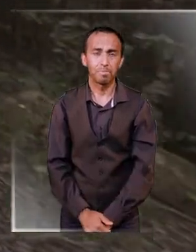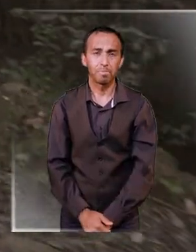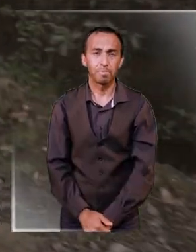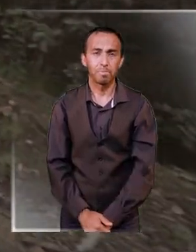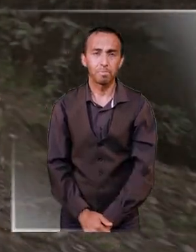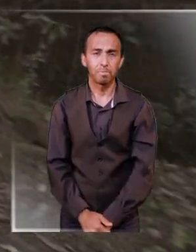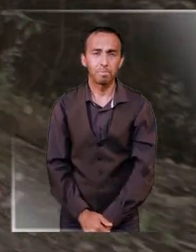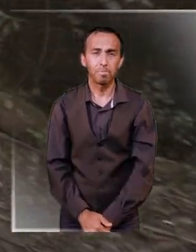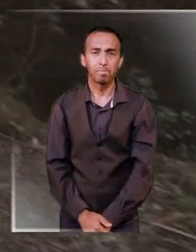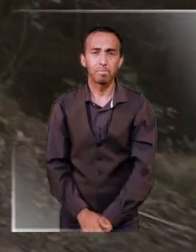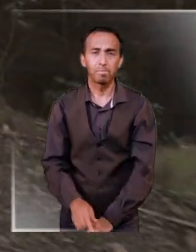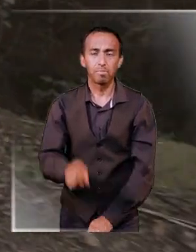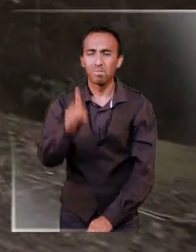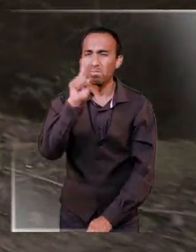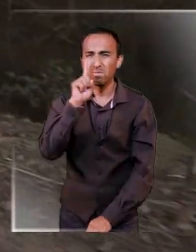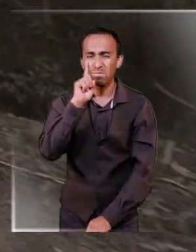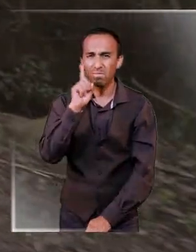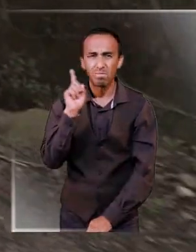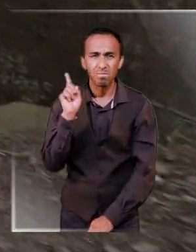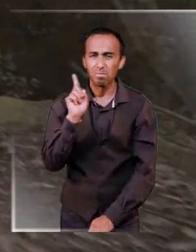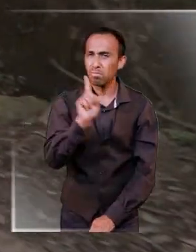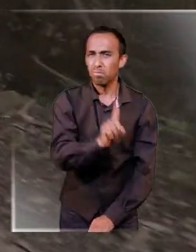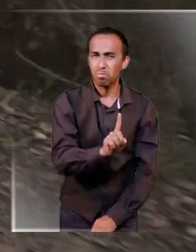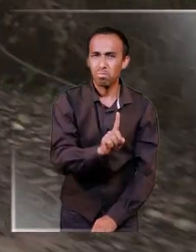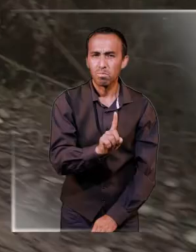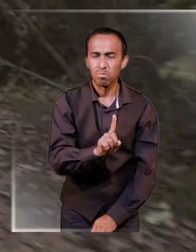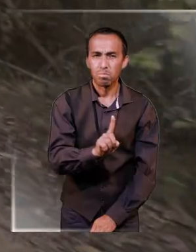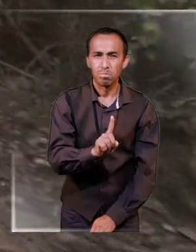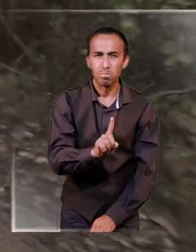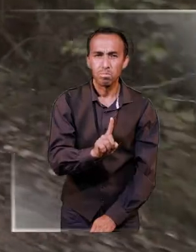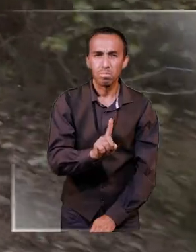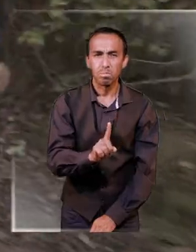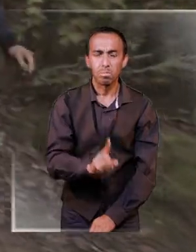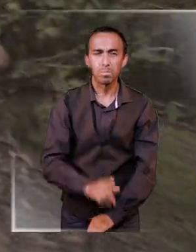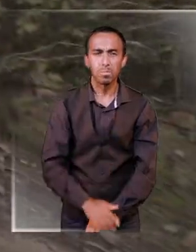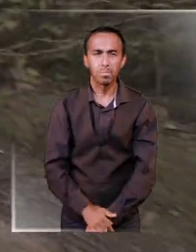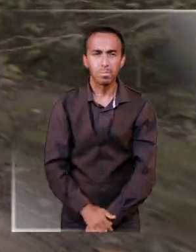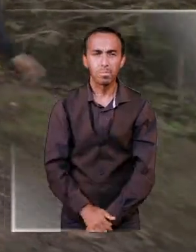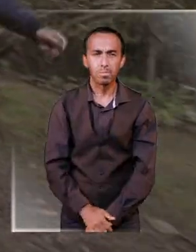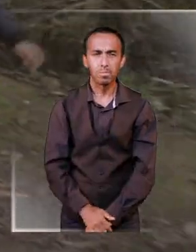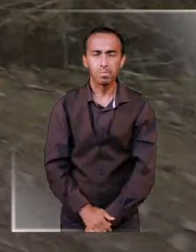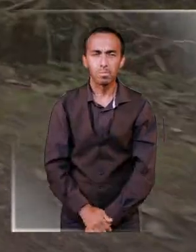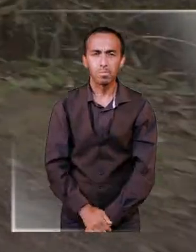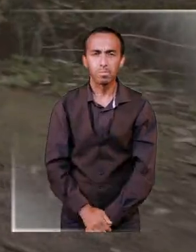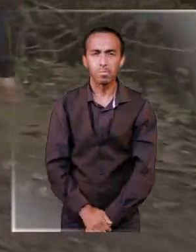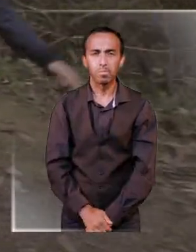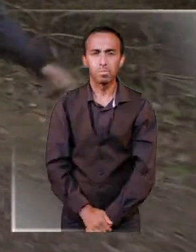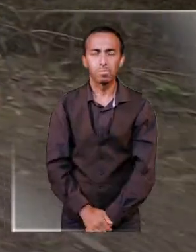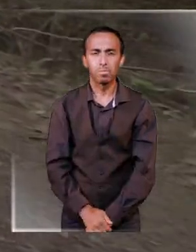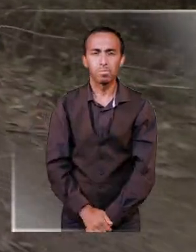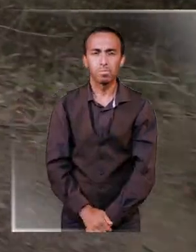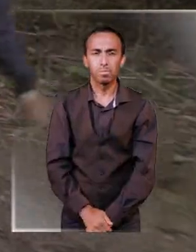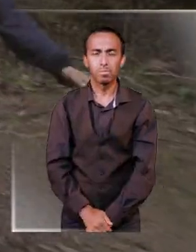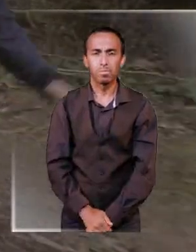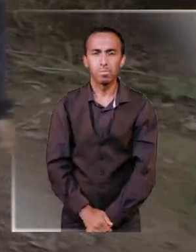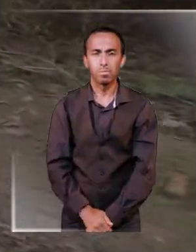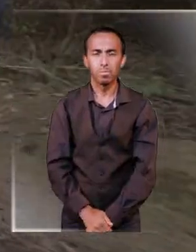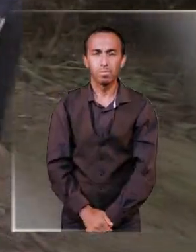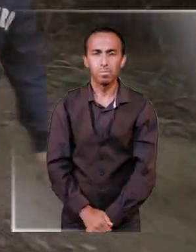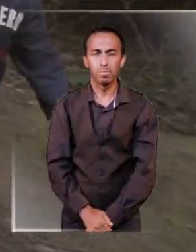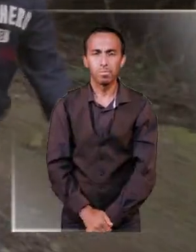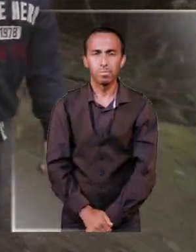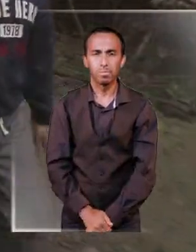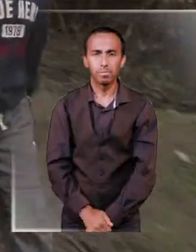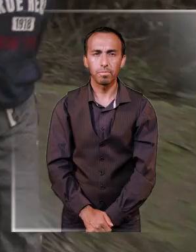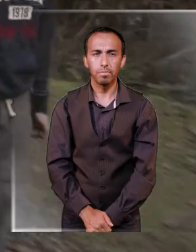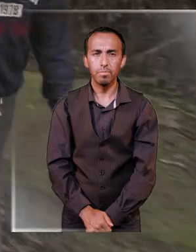a la casa. ¿Quién va a llegar a esa siesta? Yo. Yo. ¿Quién dejó de abrir todo el